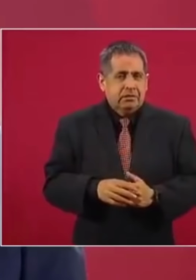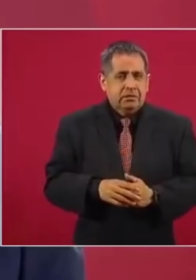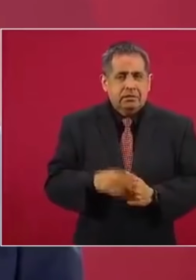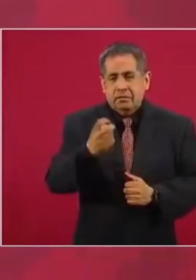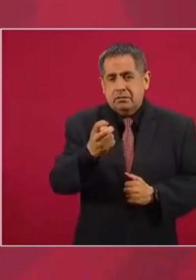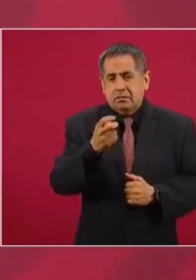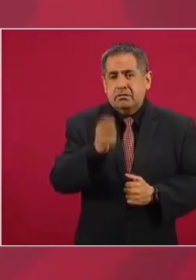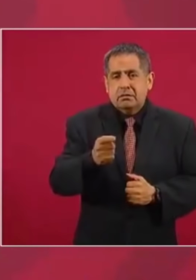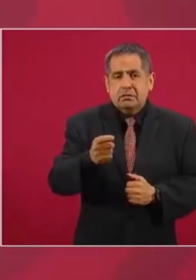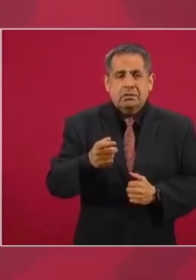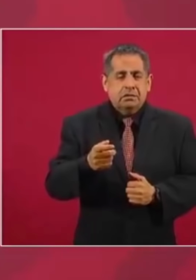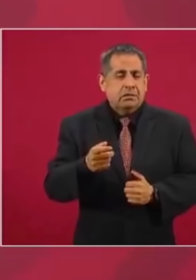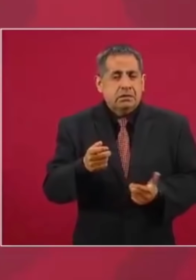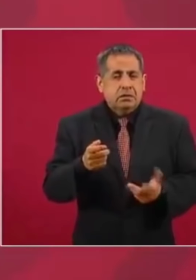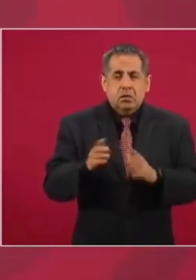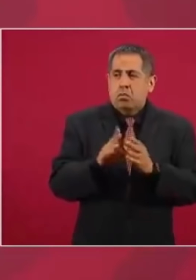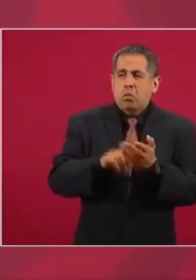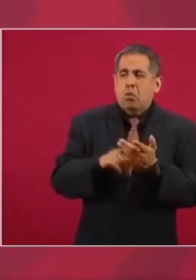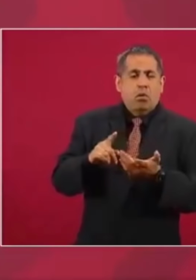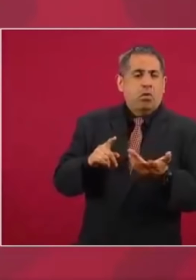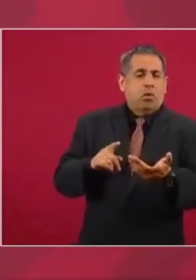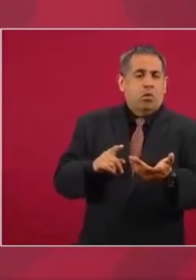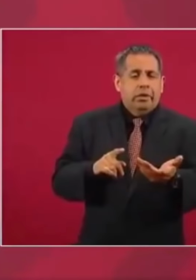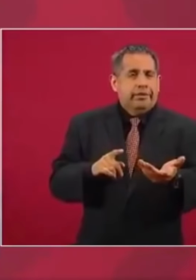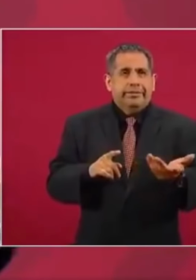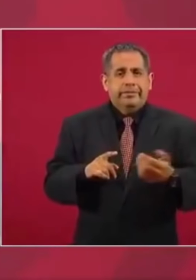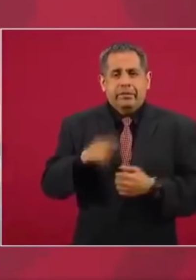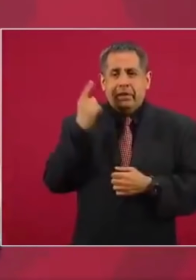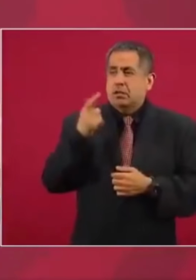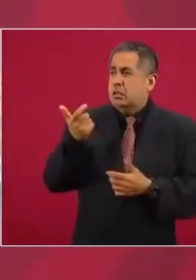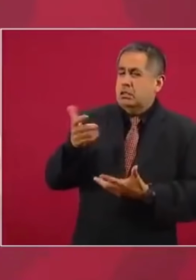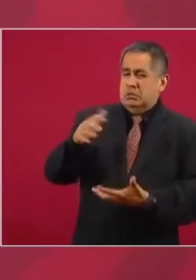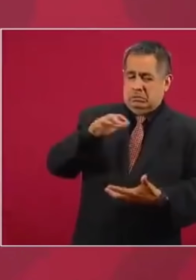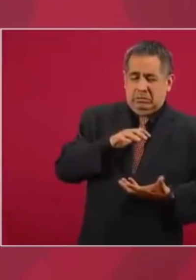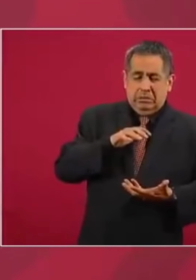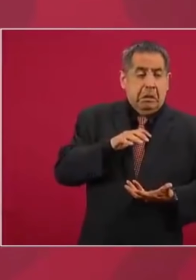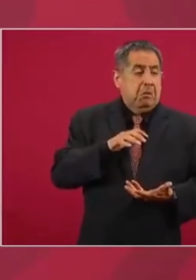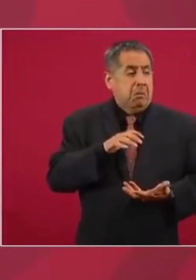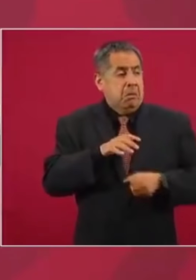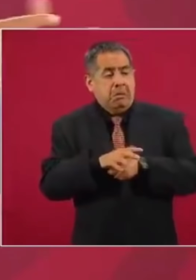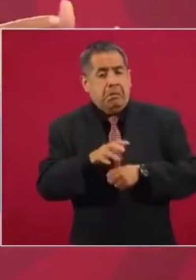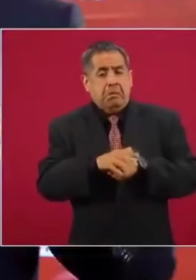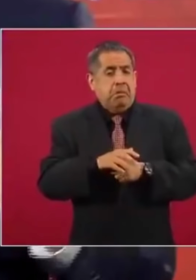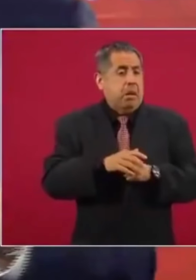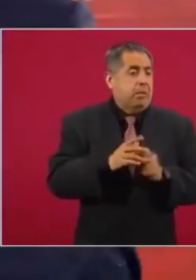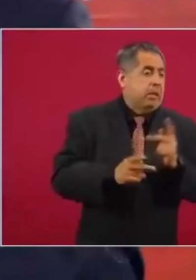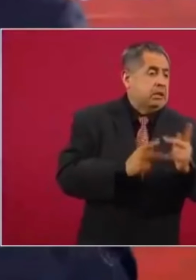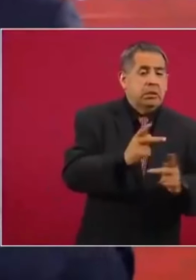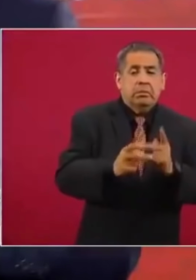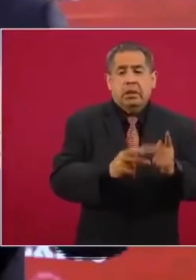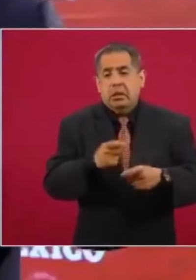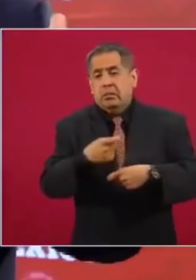entonces es muy cómodo tener presupuesto para dar créditos